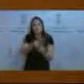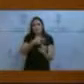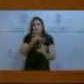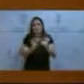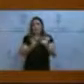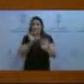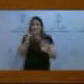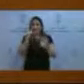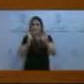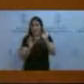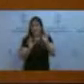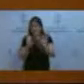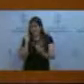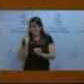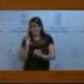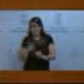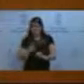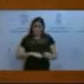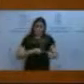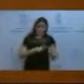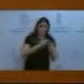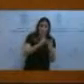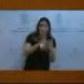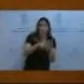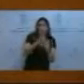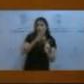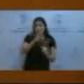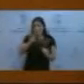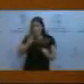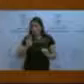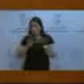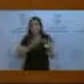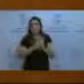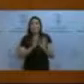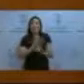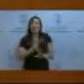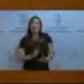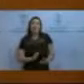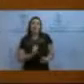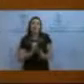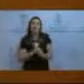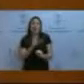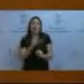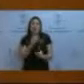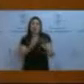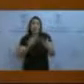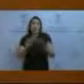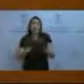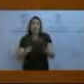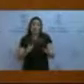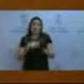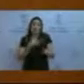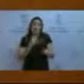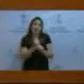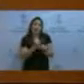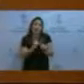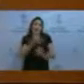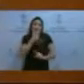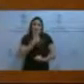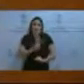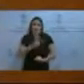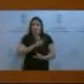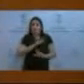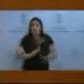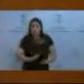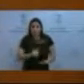actividad del país entre los de 16 a 34, tendremos claro que solo están trabajando los que más fácil tienen trabajar. A partir de ahí, en Asturias, sus